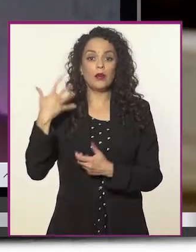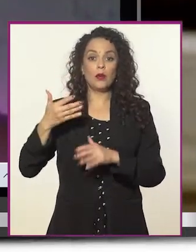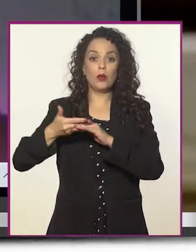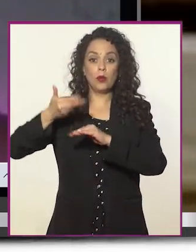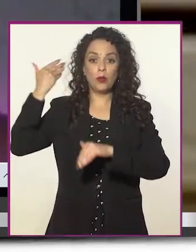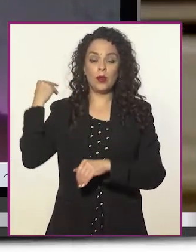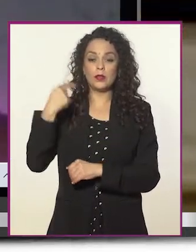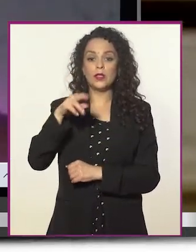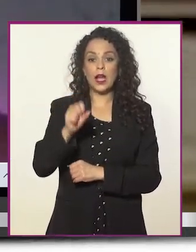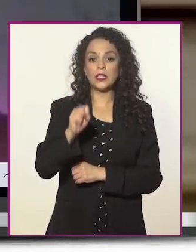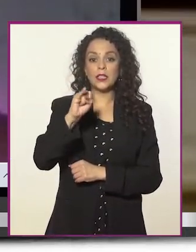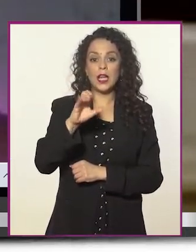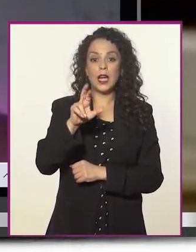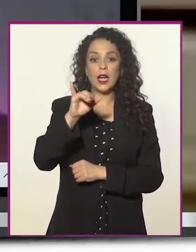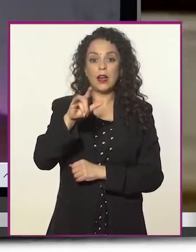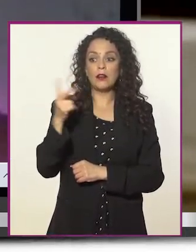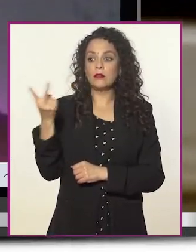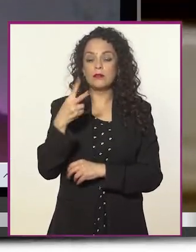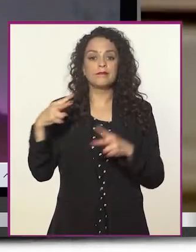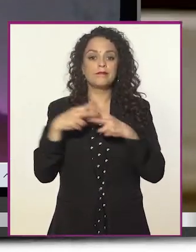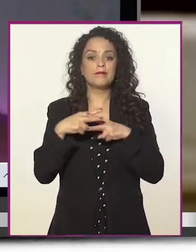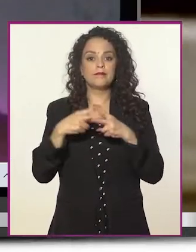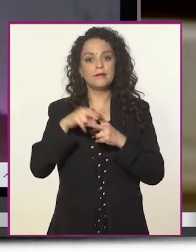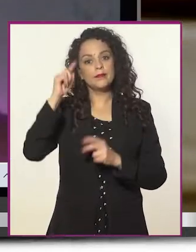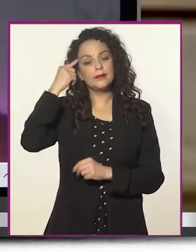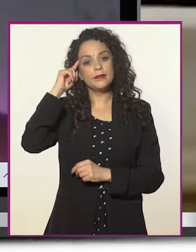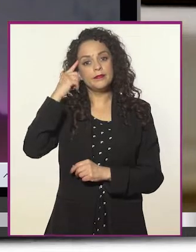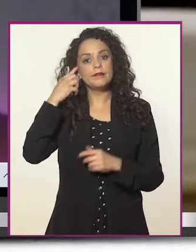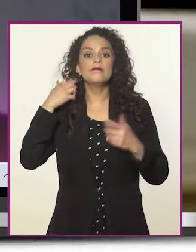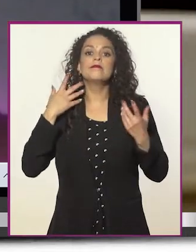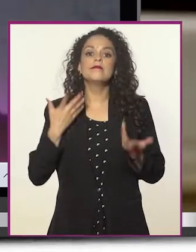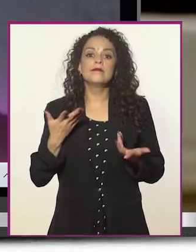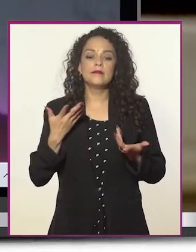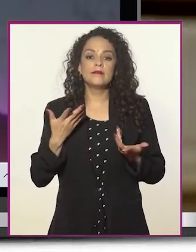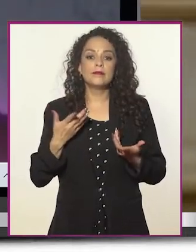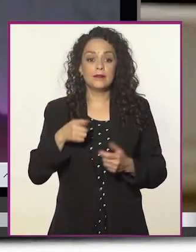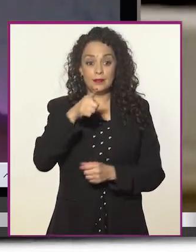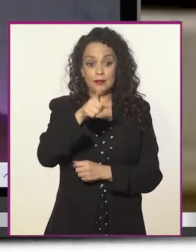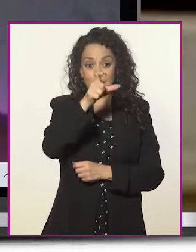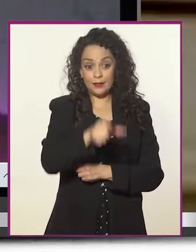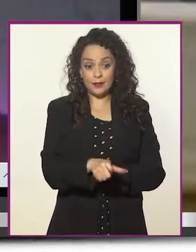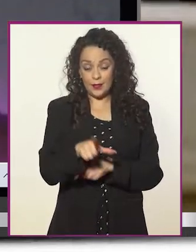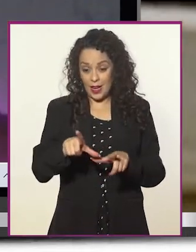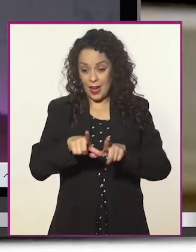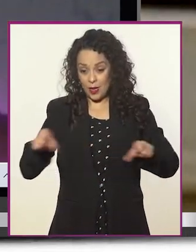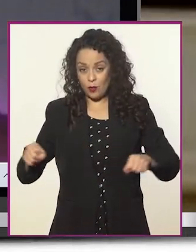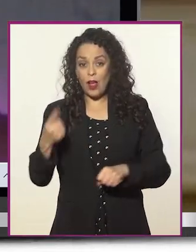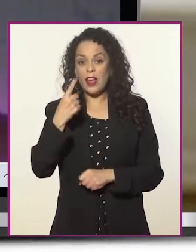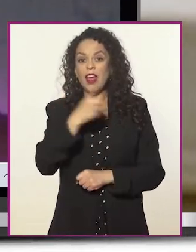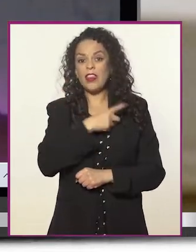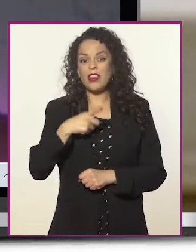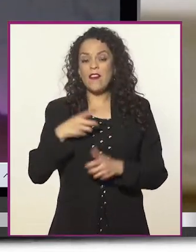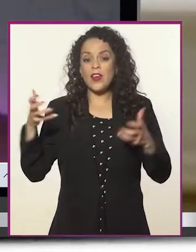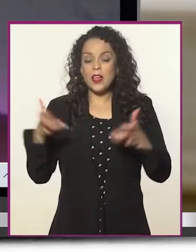milenaria, que se llama sicril, están peleados entre ellos, y la misión del personaje, del lingüista,